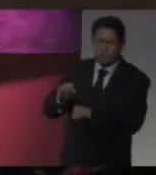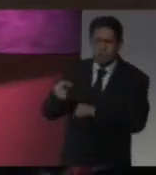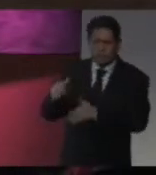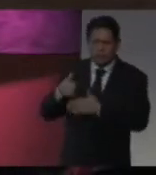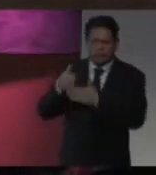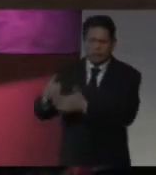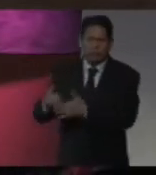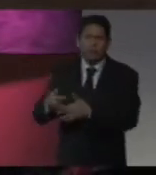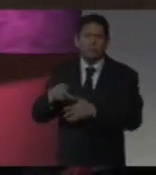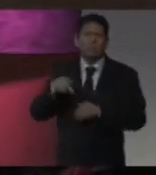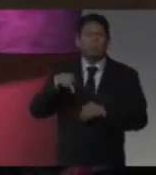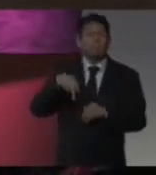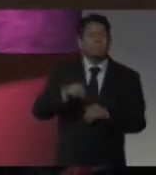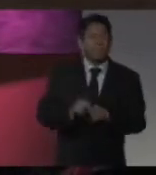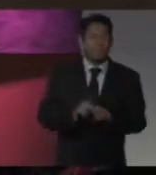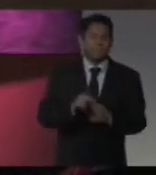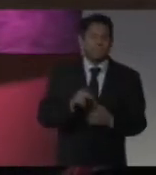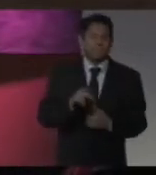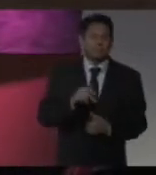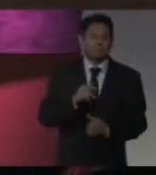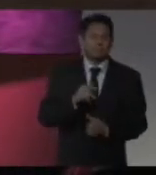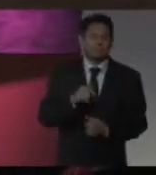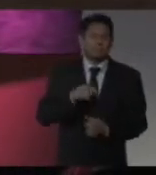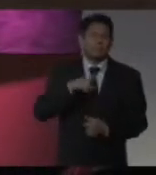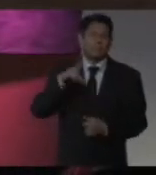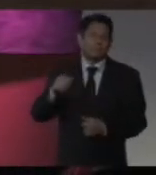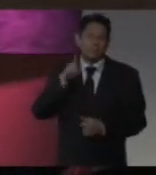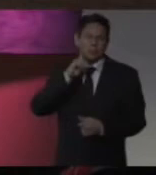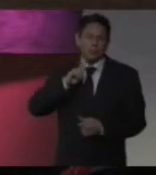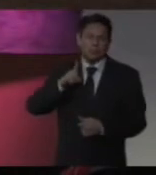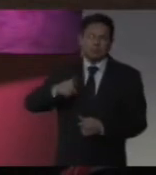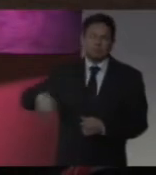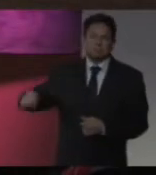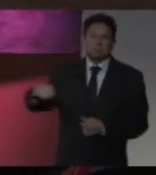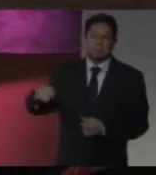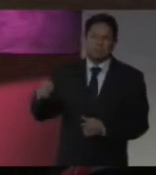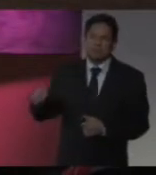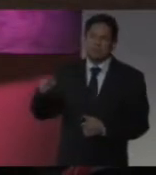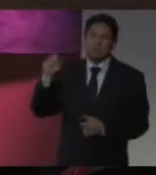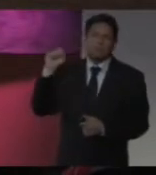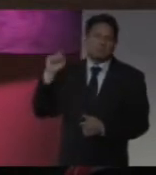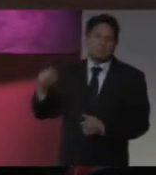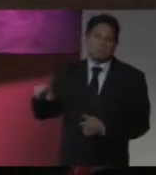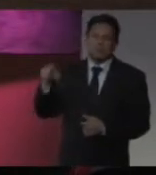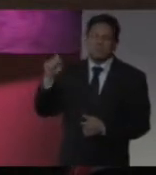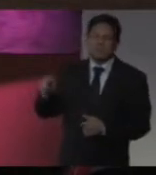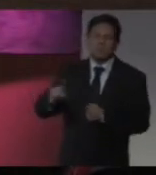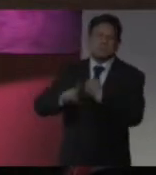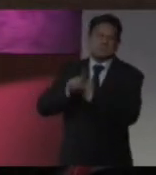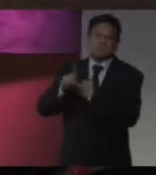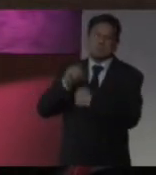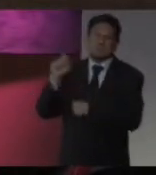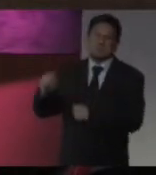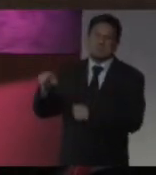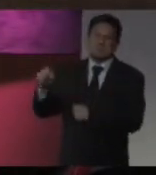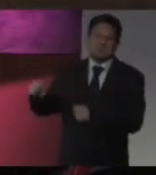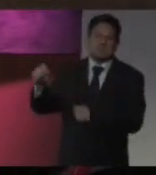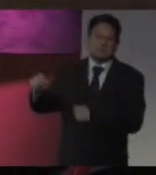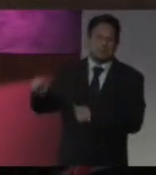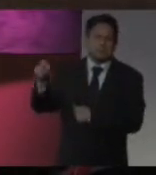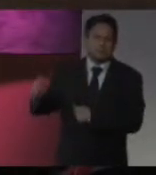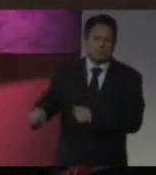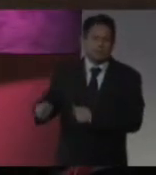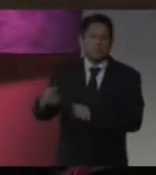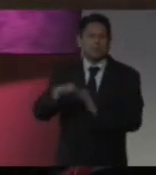en los juzgados, sí, pero las mujeres seguían repitiendo y viviendo sus problemas, ¿sí? ¿Verdad?